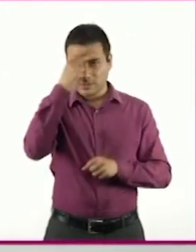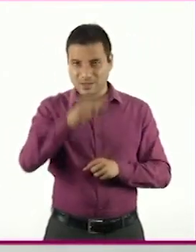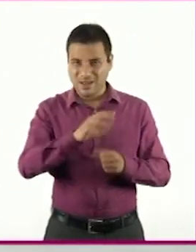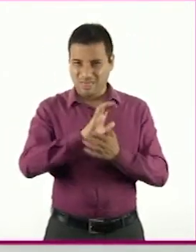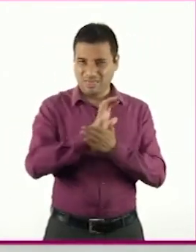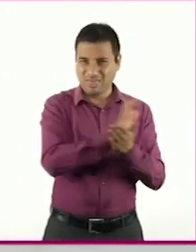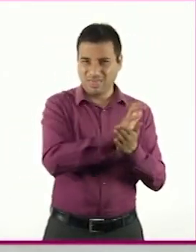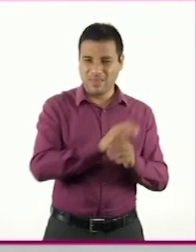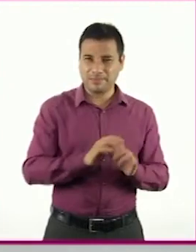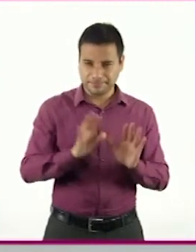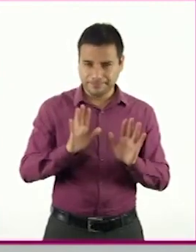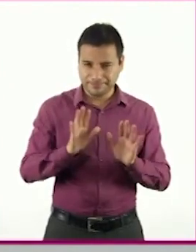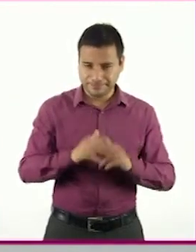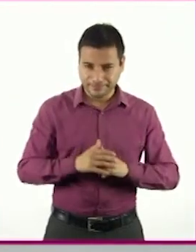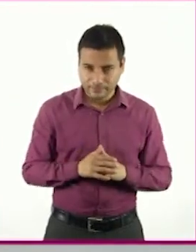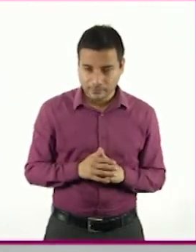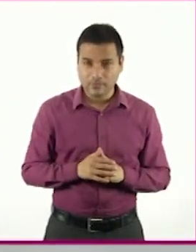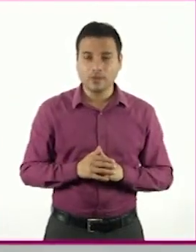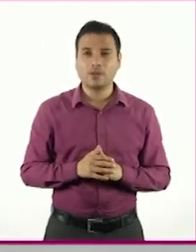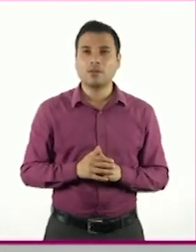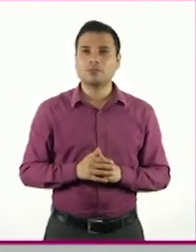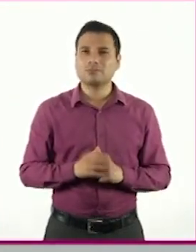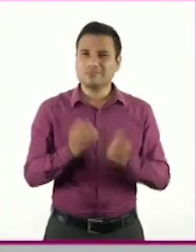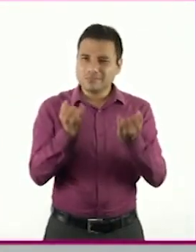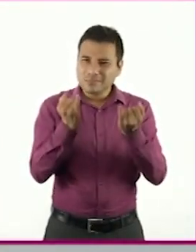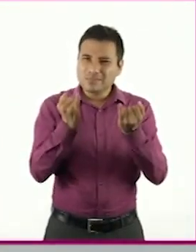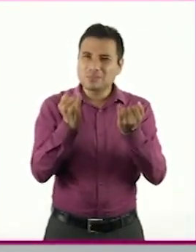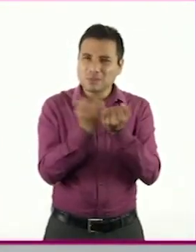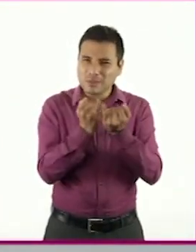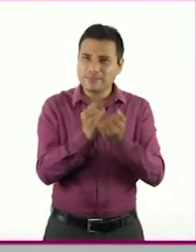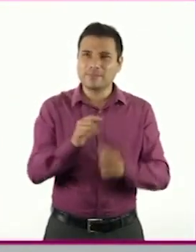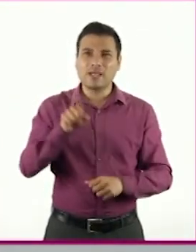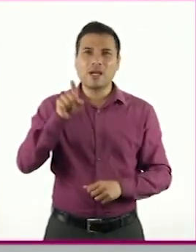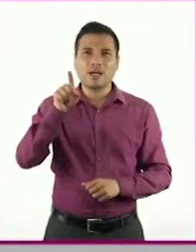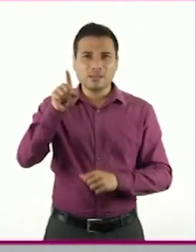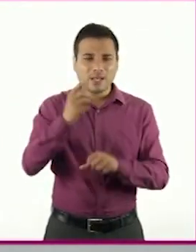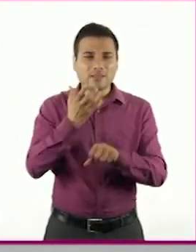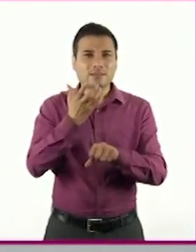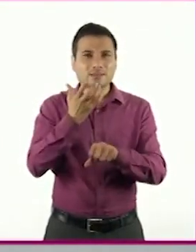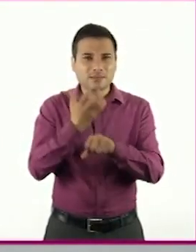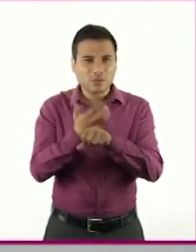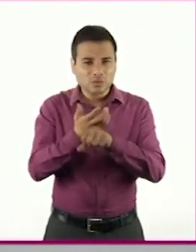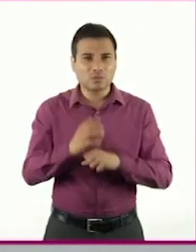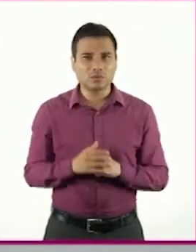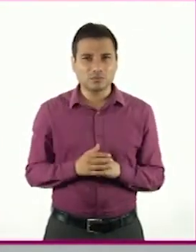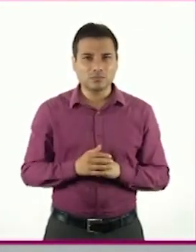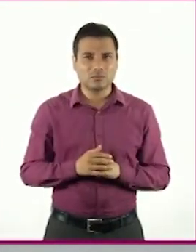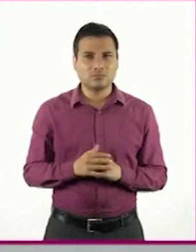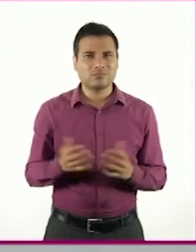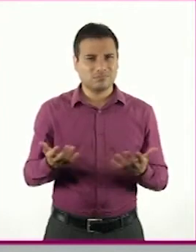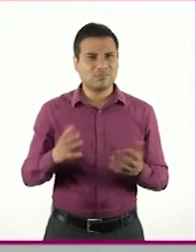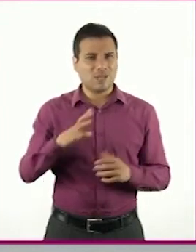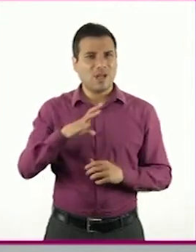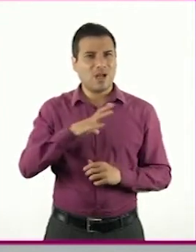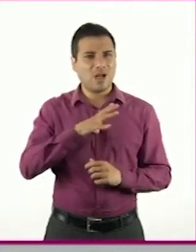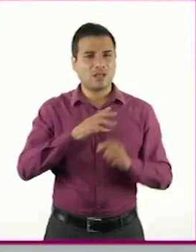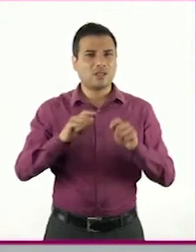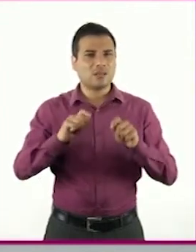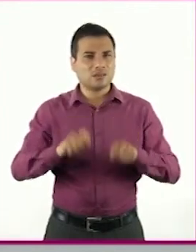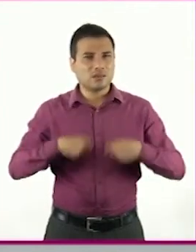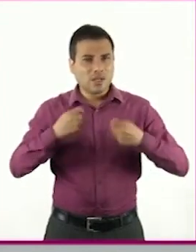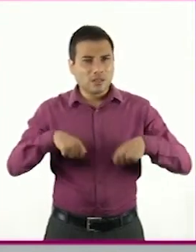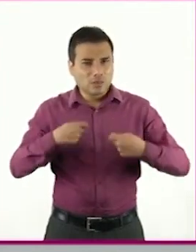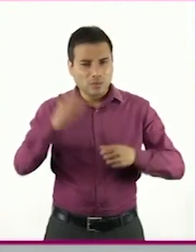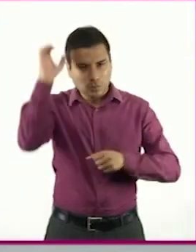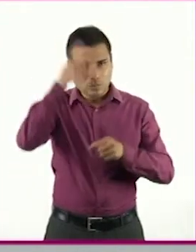aquella población de origen migrante, en la sociedad norteamericana se han asimilado diferentes tipos de tradiciones o expresiones